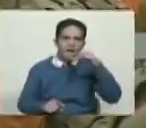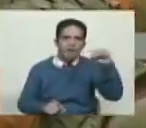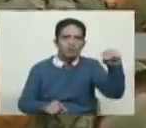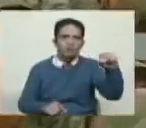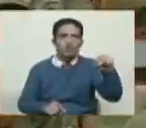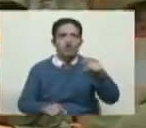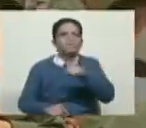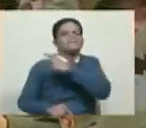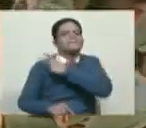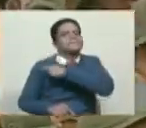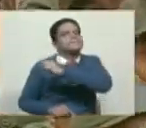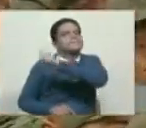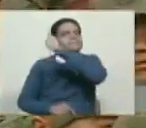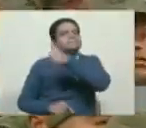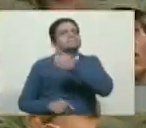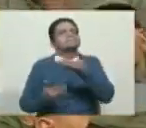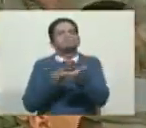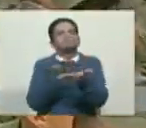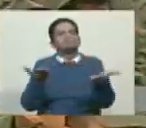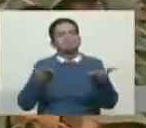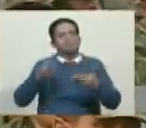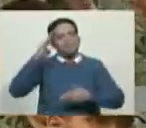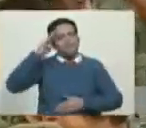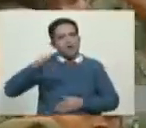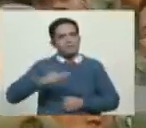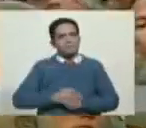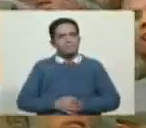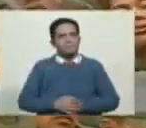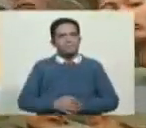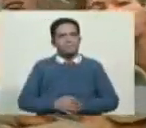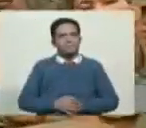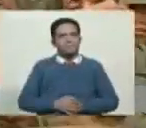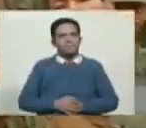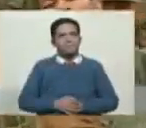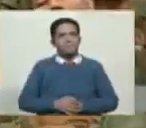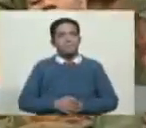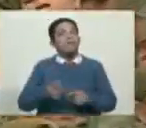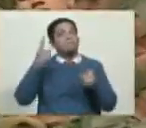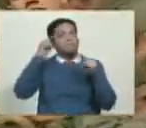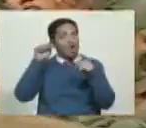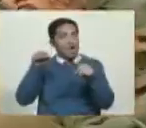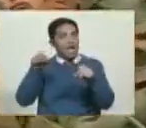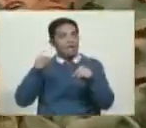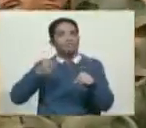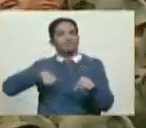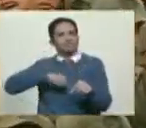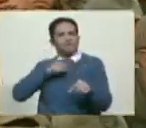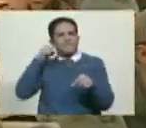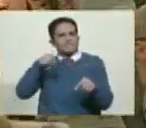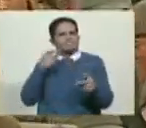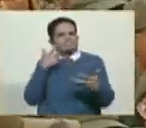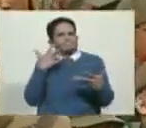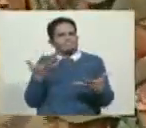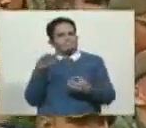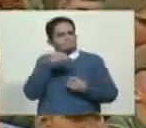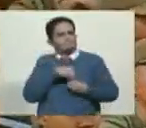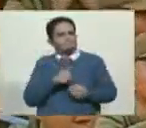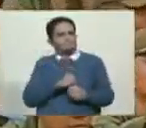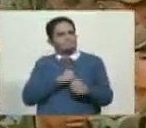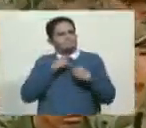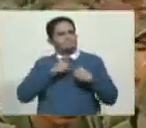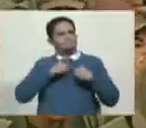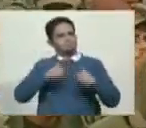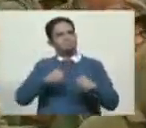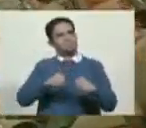comandante en jefe de la Fuerza Armada Nacional Bolivariana. Por eso estamos aquí, henchidos de orgullo, llenos de